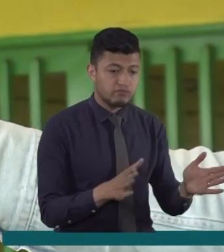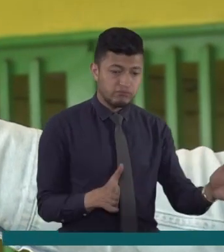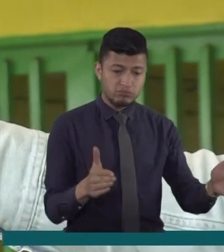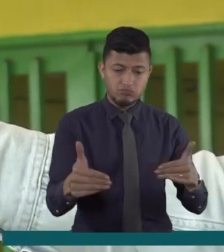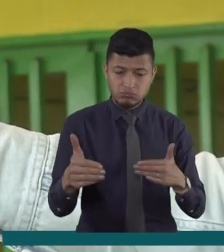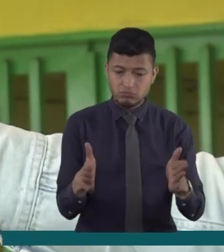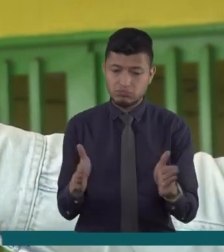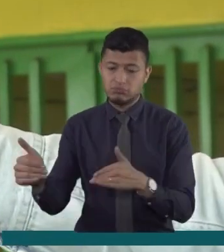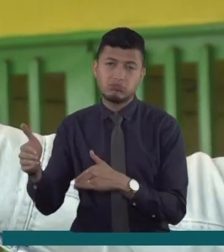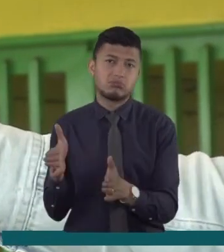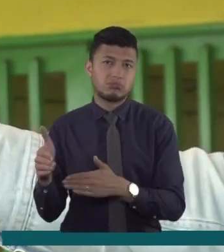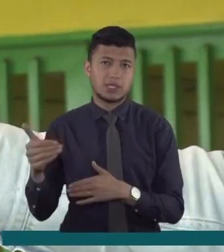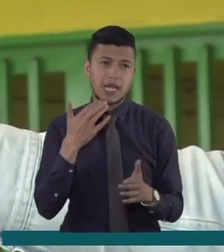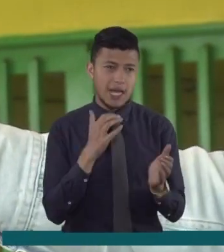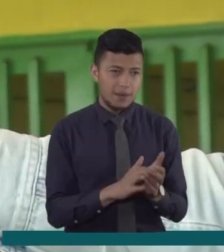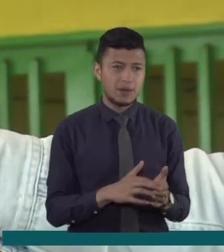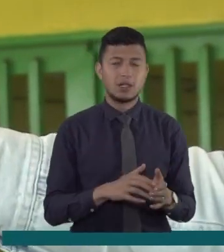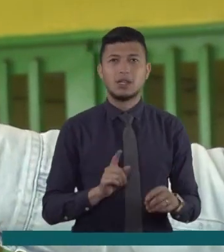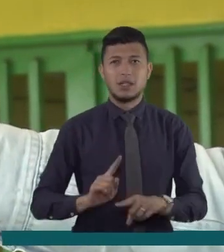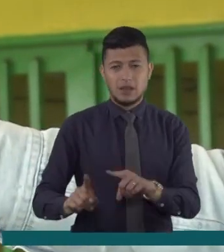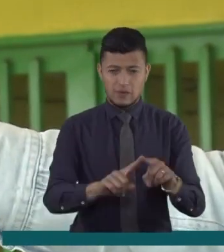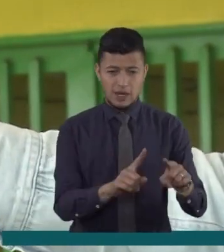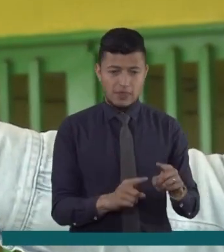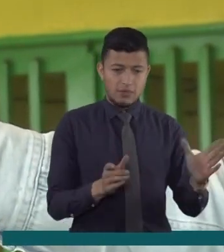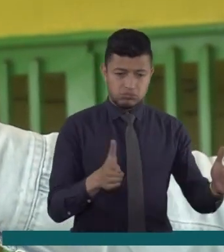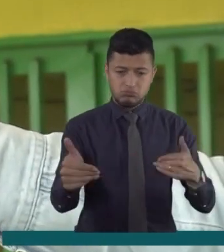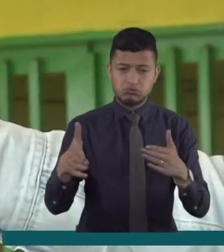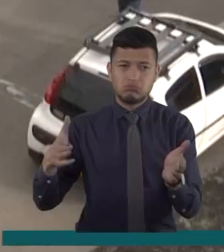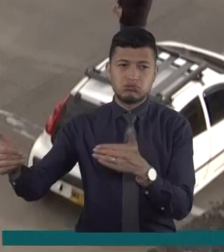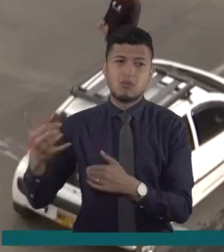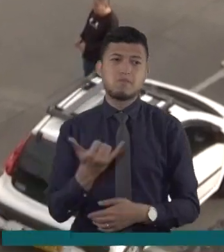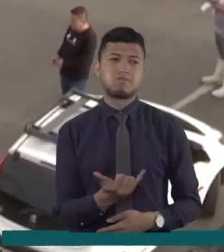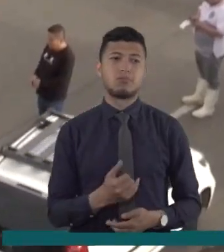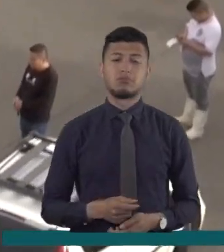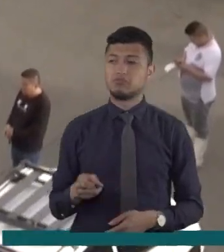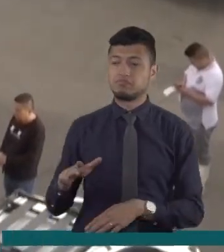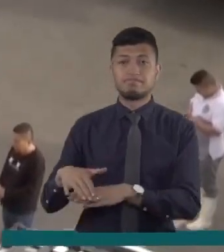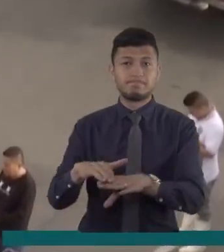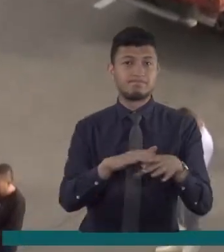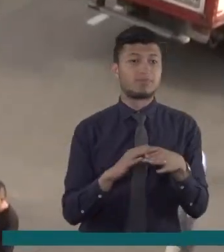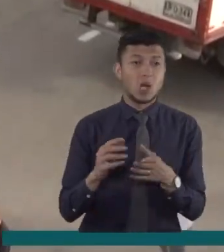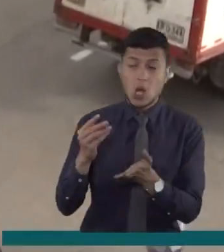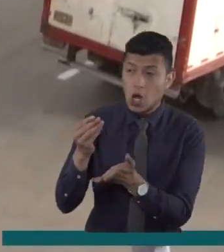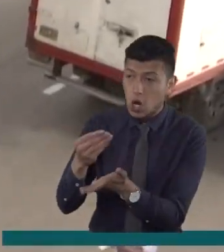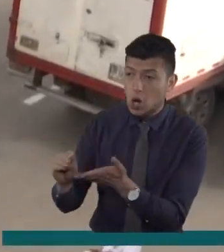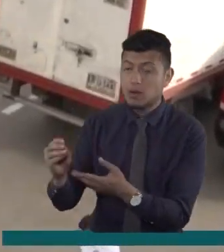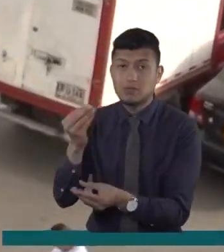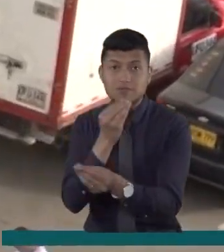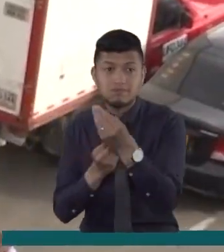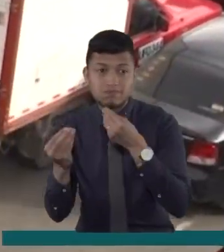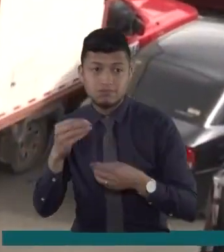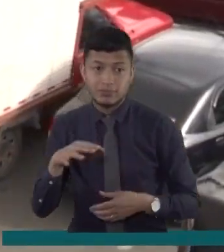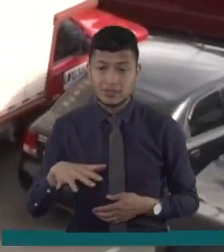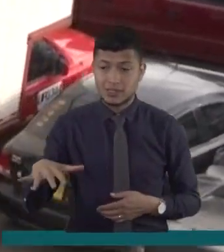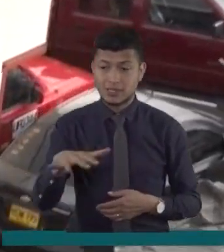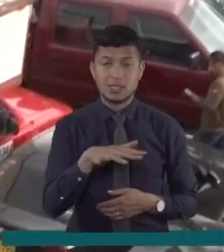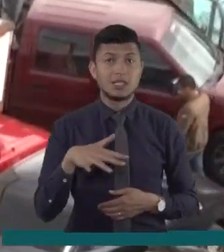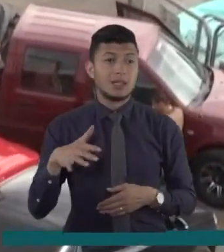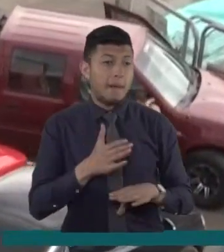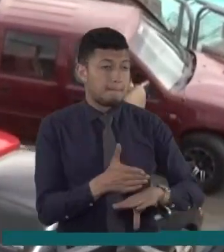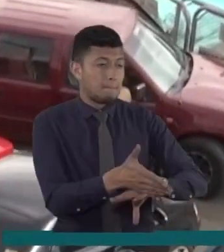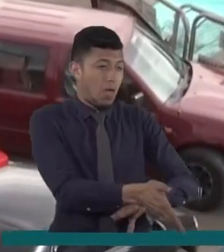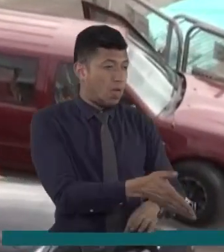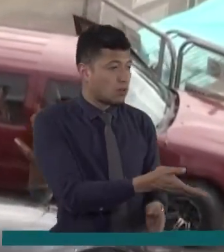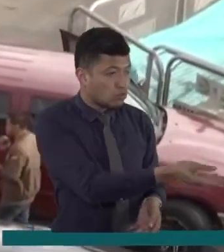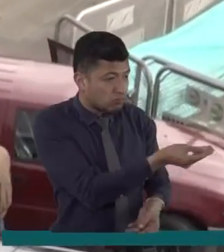que son pues las canastillas de diamantes de cualquier producto que no traiga asegura que al los alimentos que no sean en la sabana por